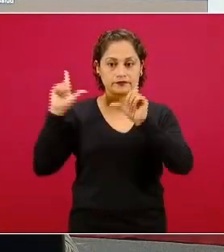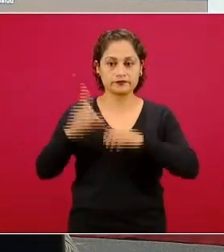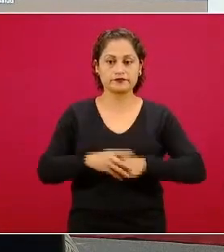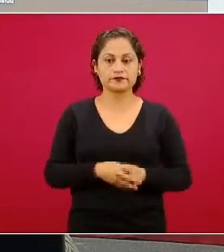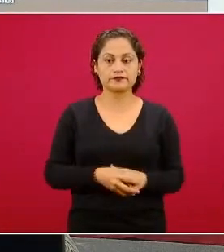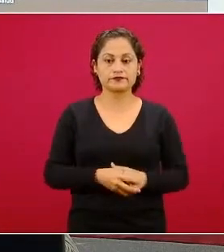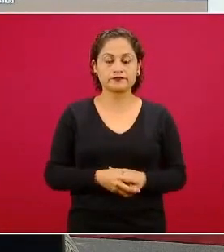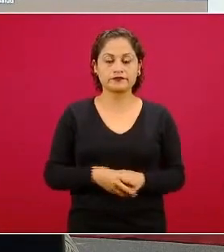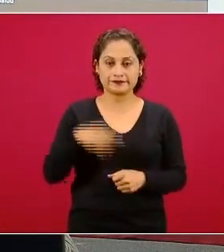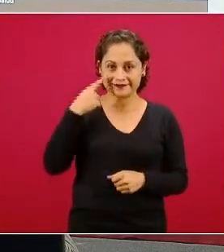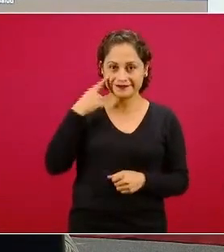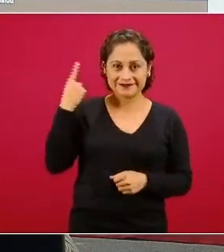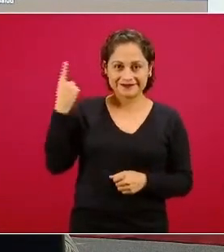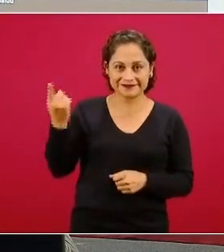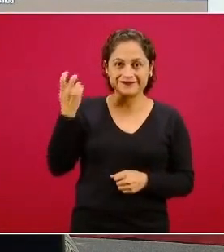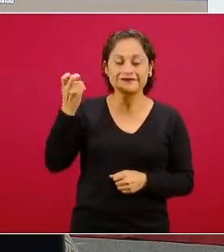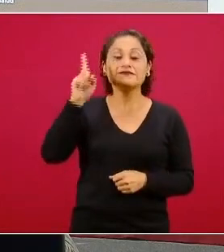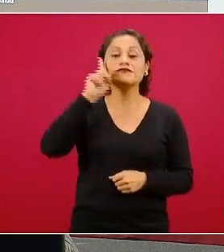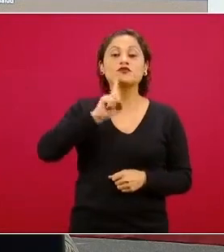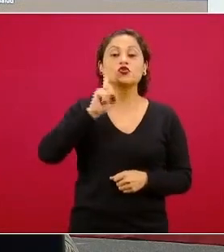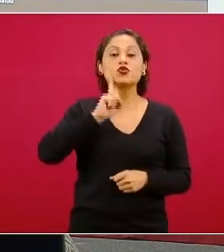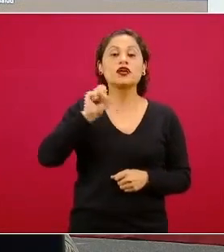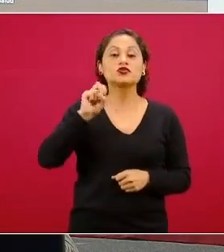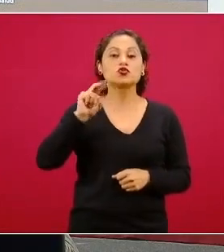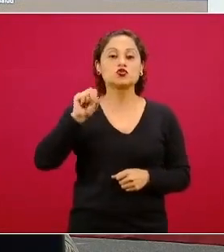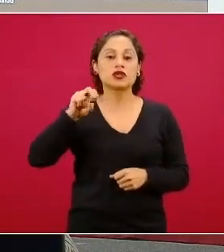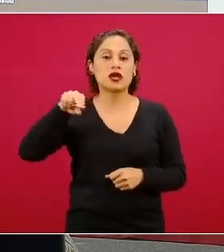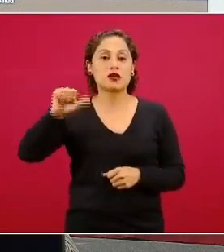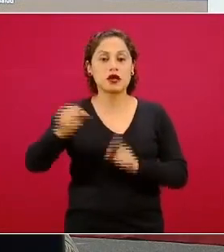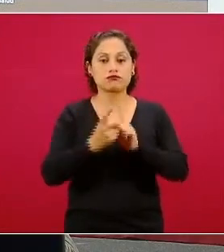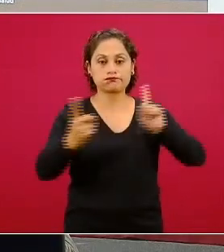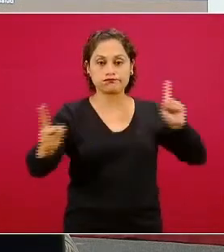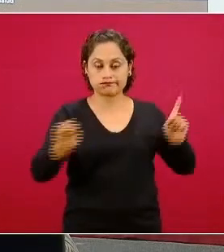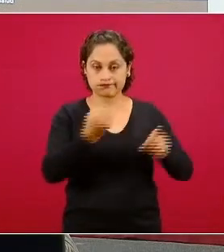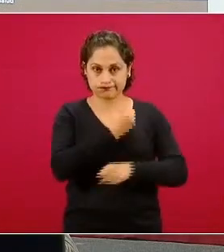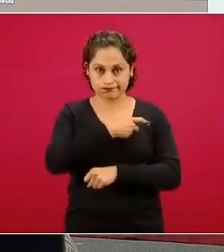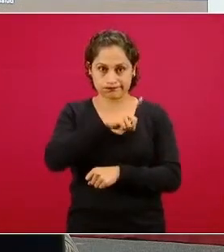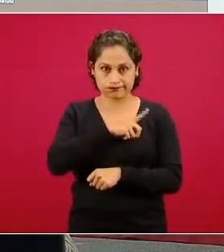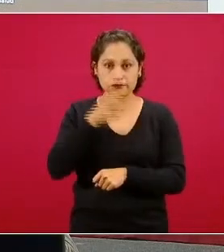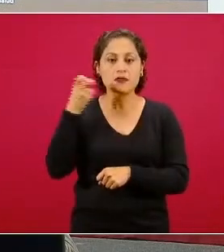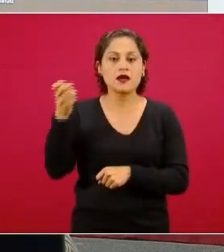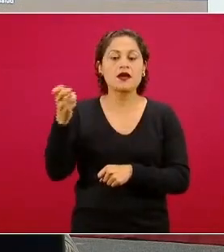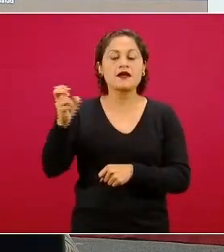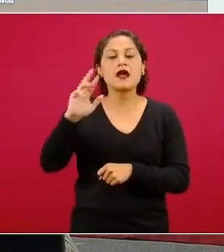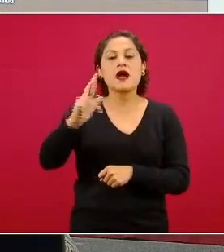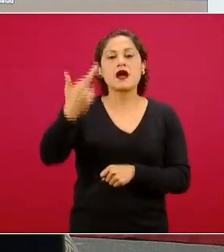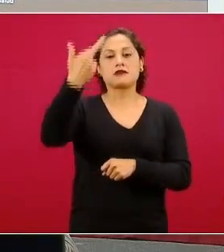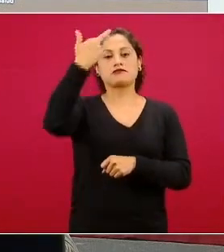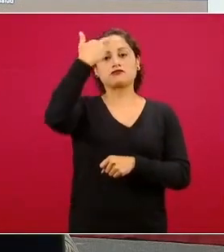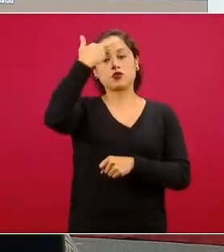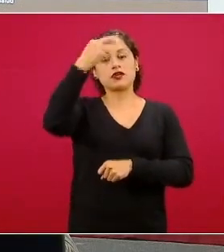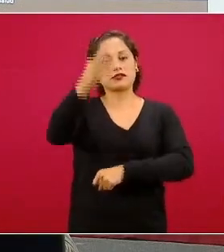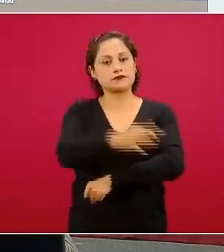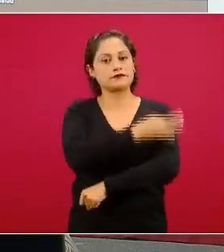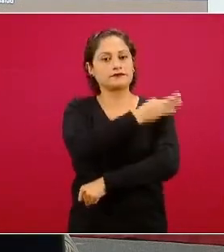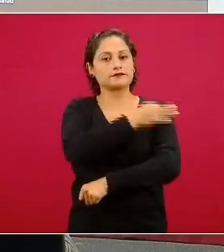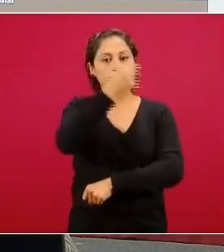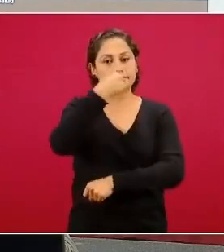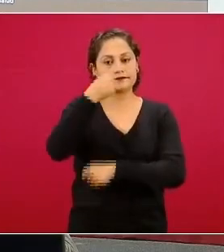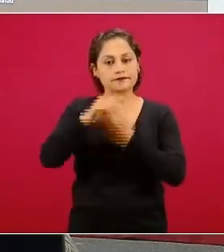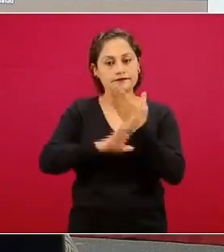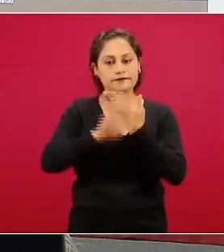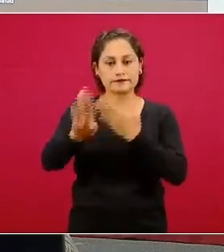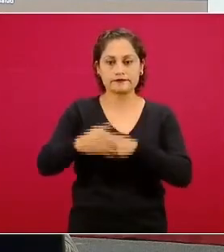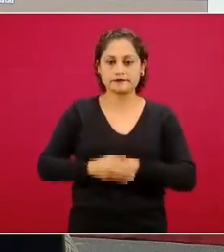Aquí está Susana a distancia, y Susana a distancia hoy nos recuerda de vacunarnos contra la influenza, pero aquí está, maestro Zoe